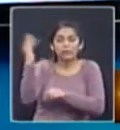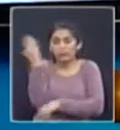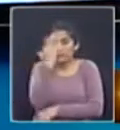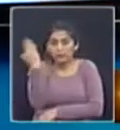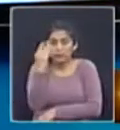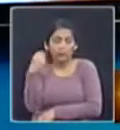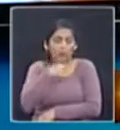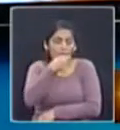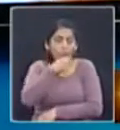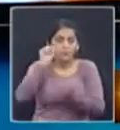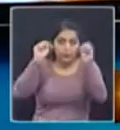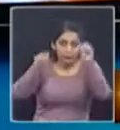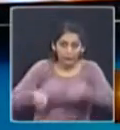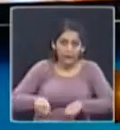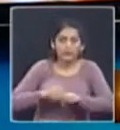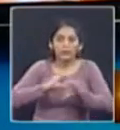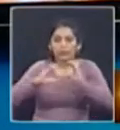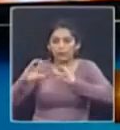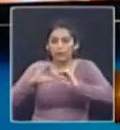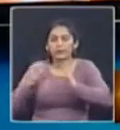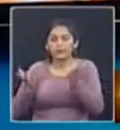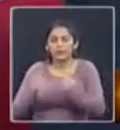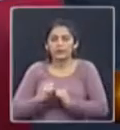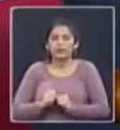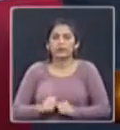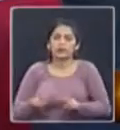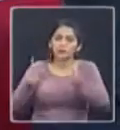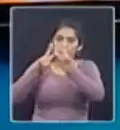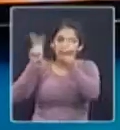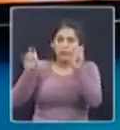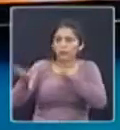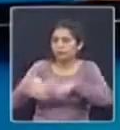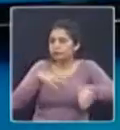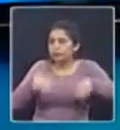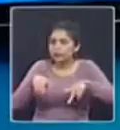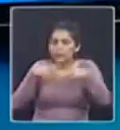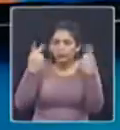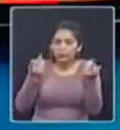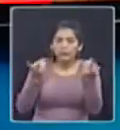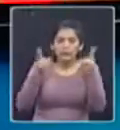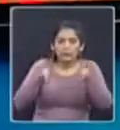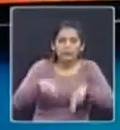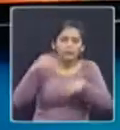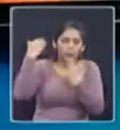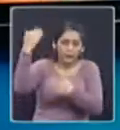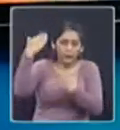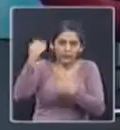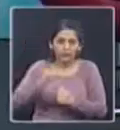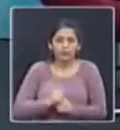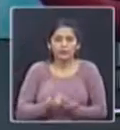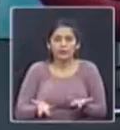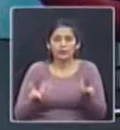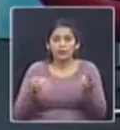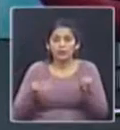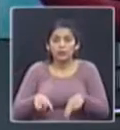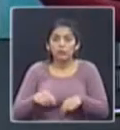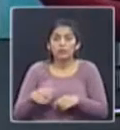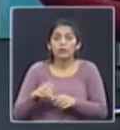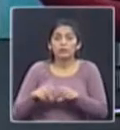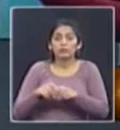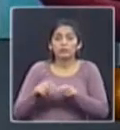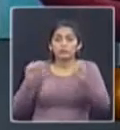obras y también de temas perdón en temas políticos y otros y la otra vida la construcción de la lluvia en octubre